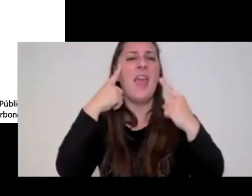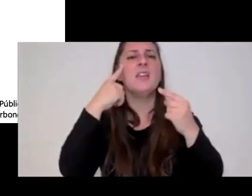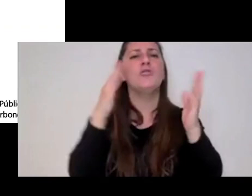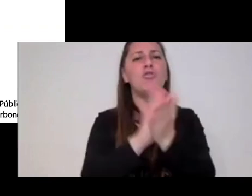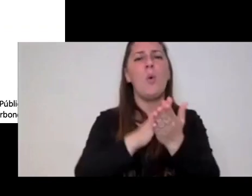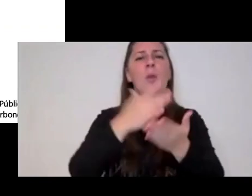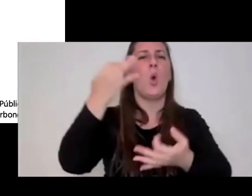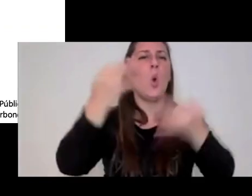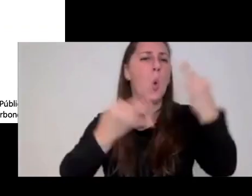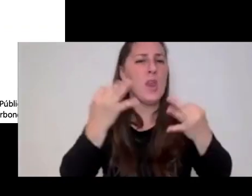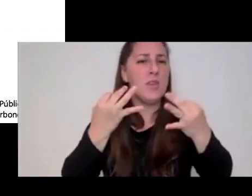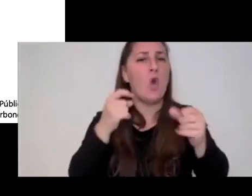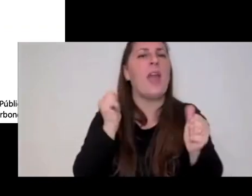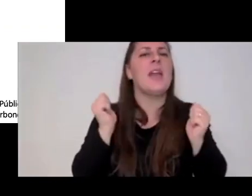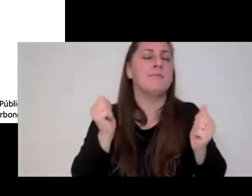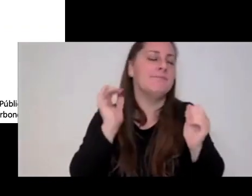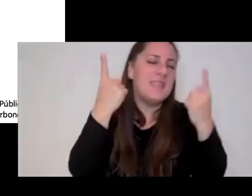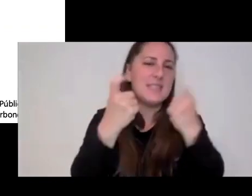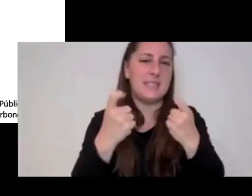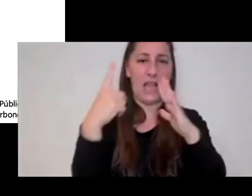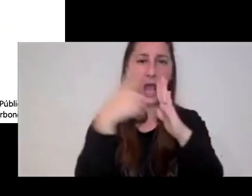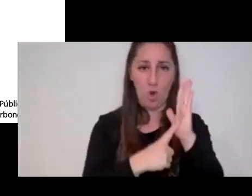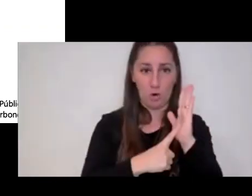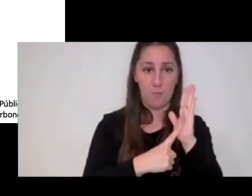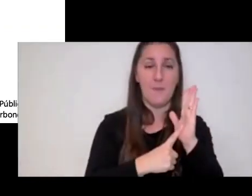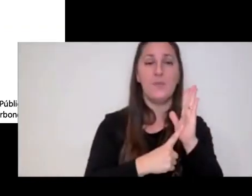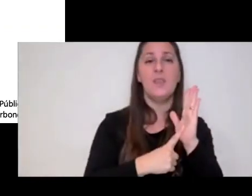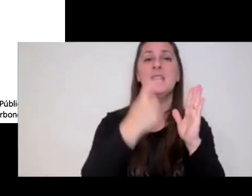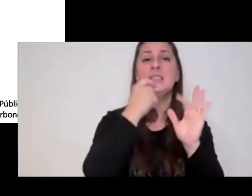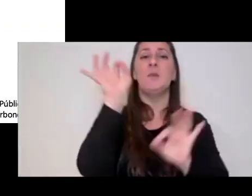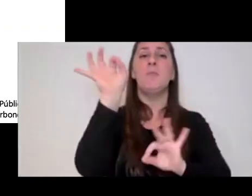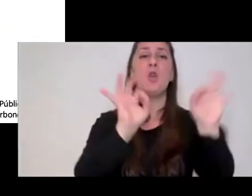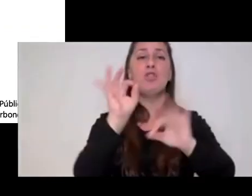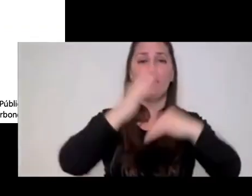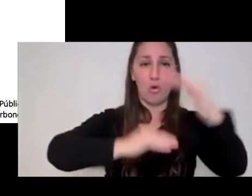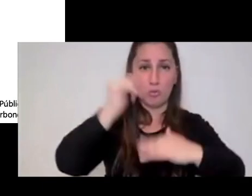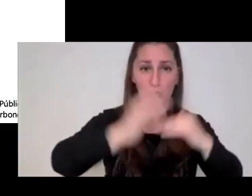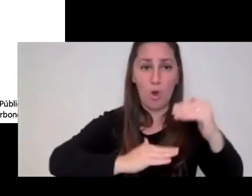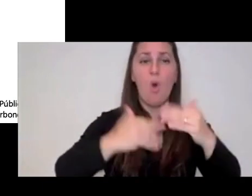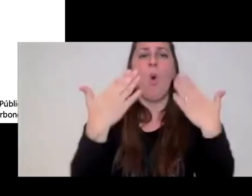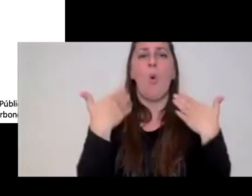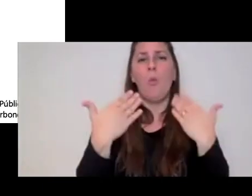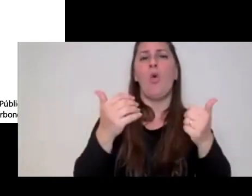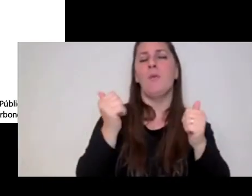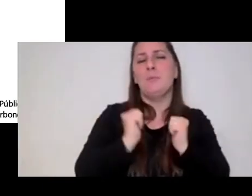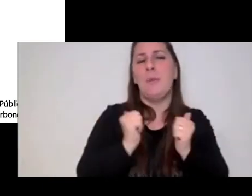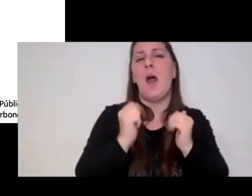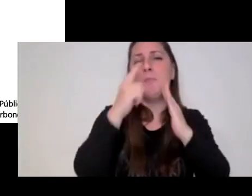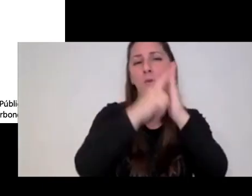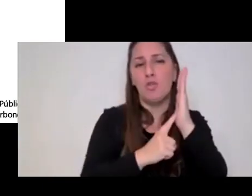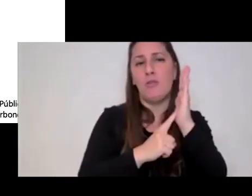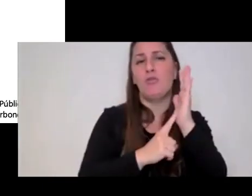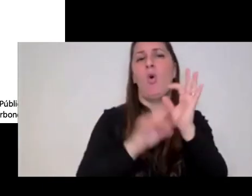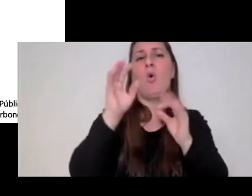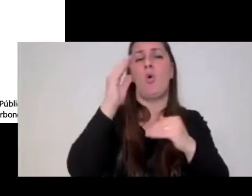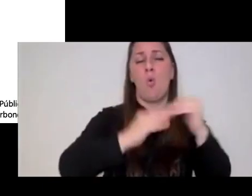esta norma. Entonces, si tengo proyecto inmobiliario, puedo esperar los efectos jurídicos previstos por la norma. Si yo no tengo